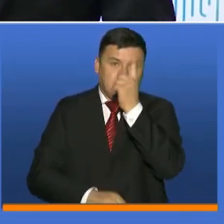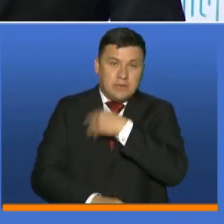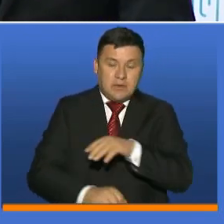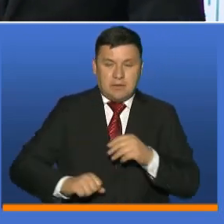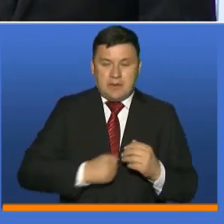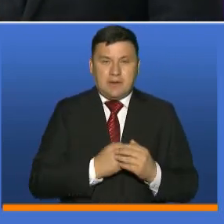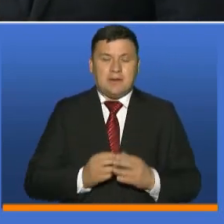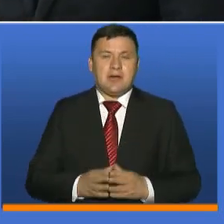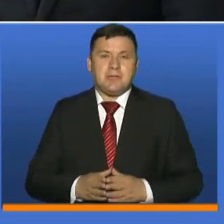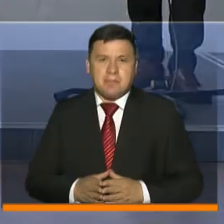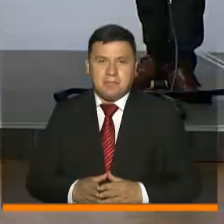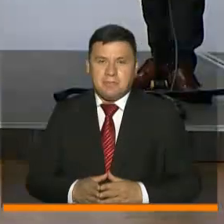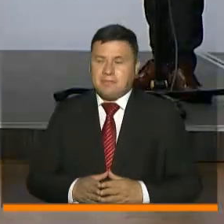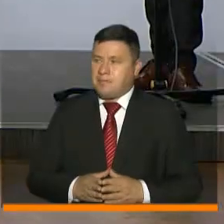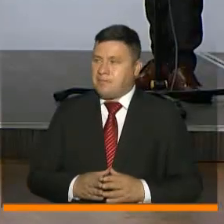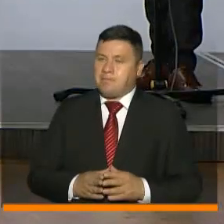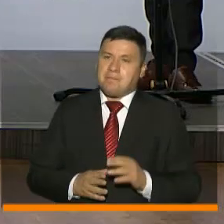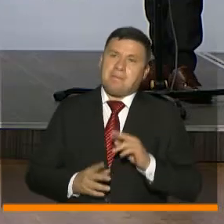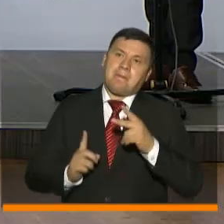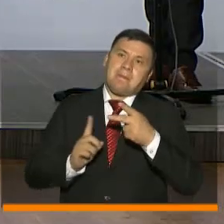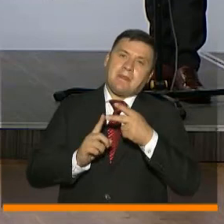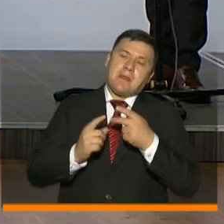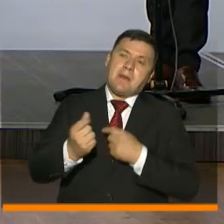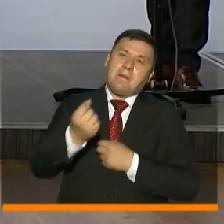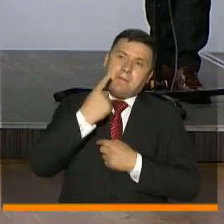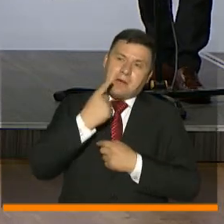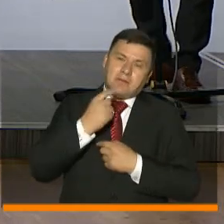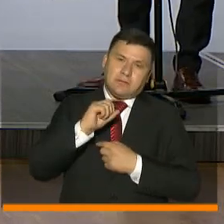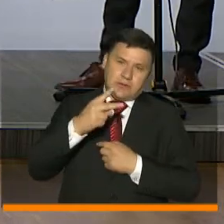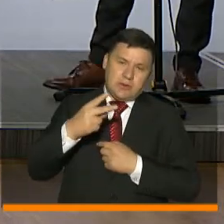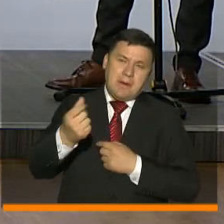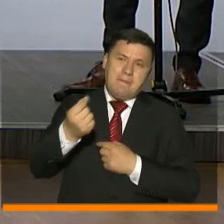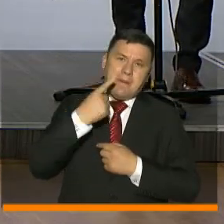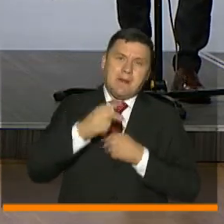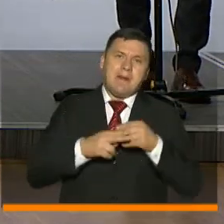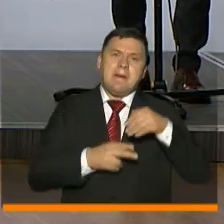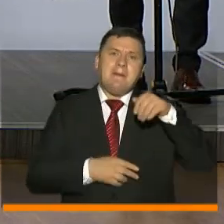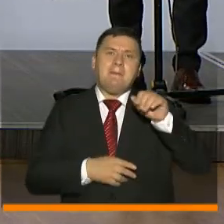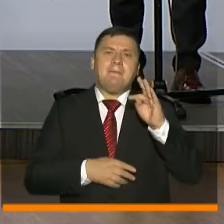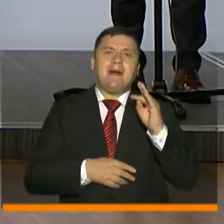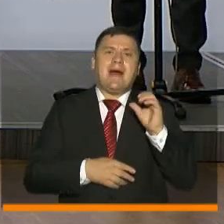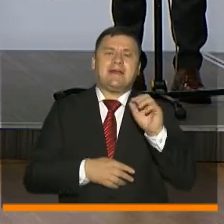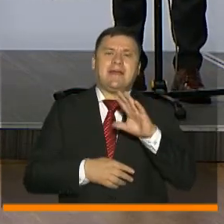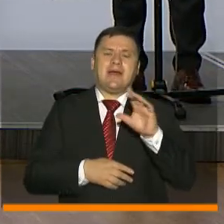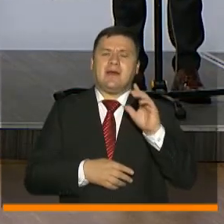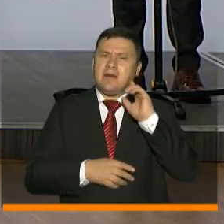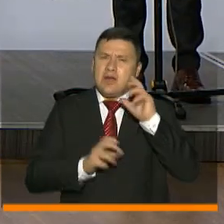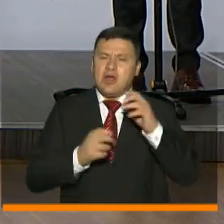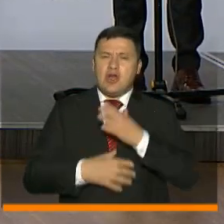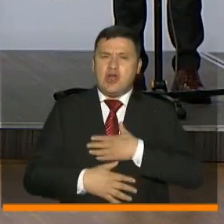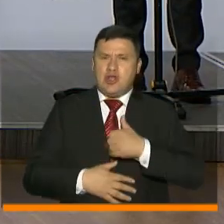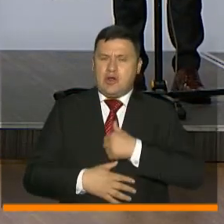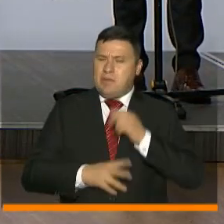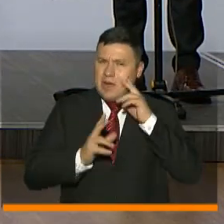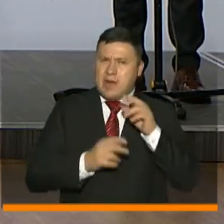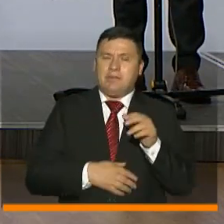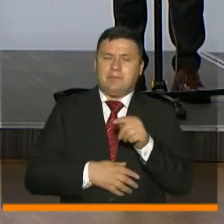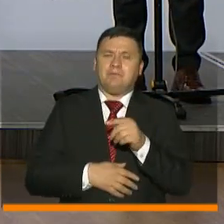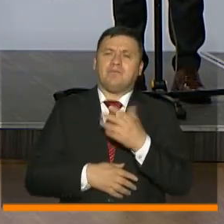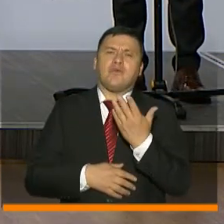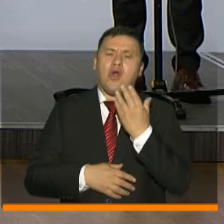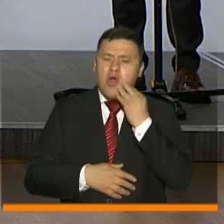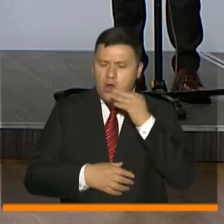mercados. Hacemos una segunda pregunta, le damos paso a esta segunda pregunta de Marta Cabezas de Violeta Estéreo en Yopal. ¿Qué deben hacer